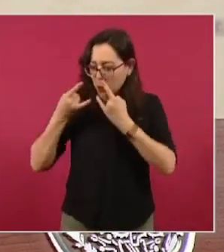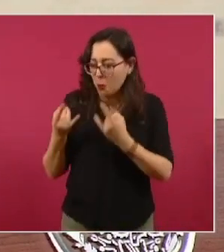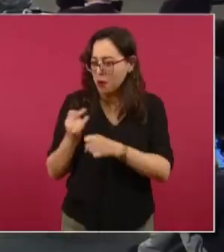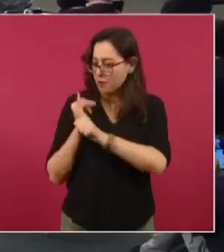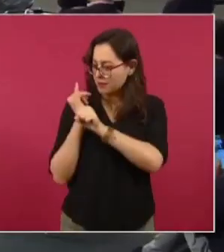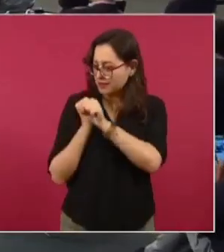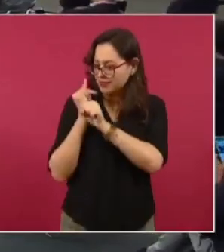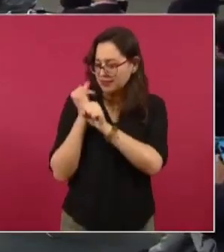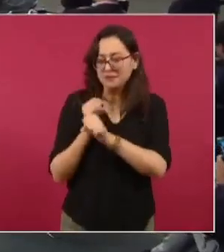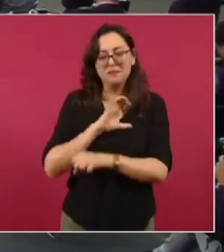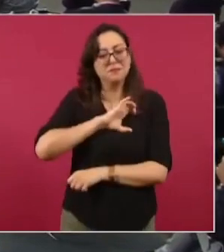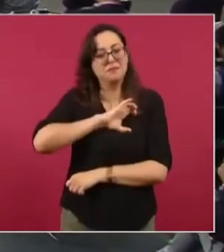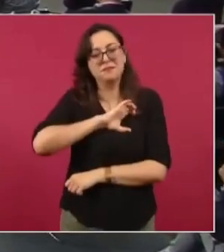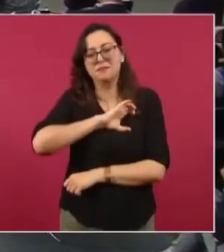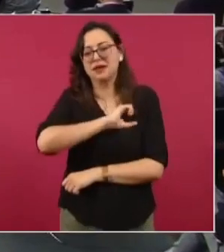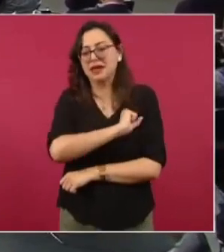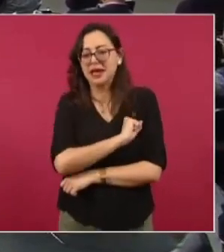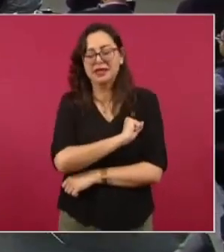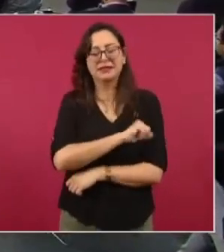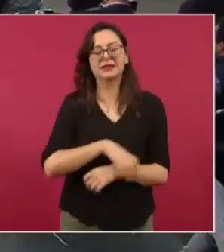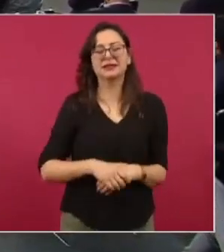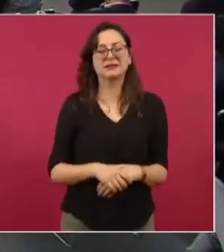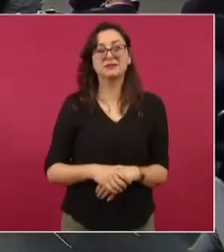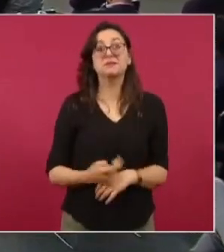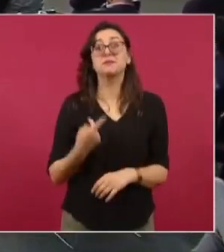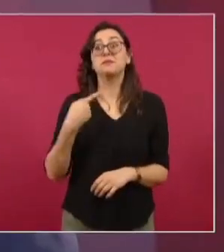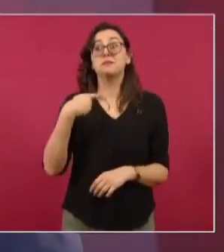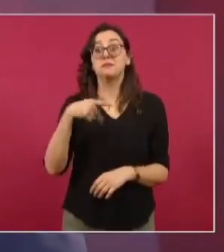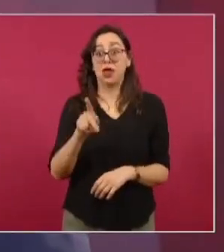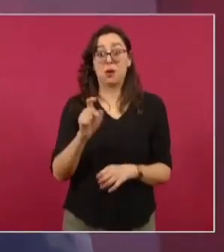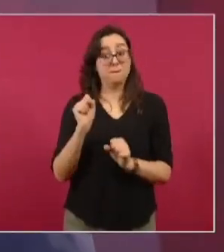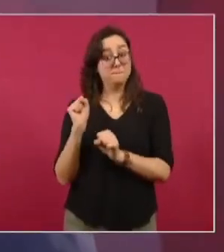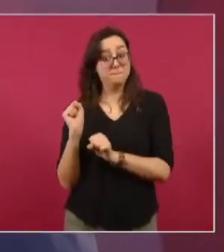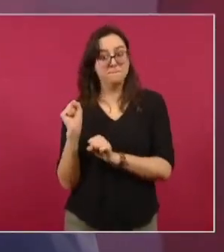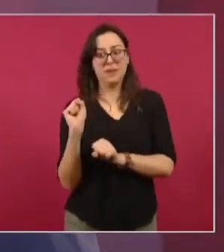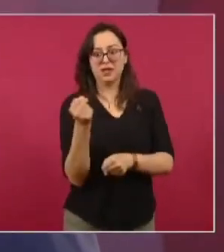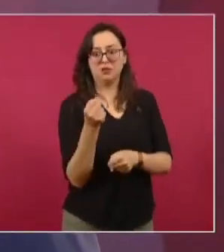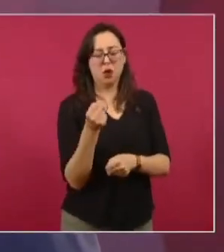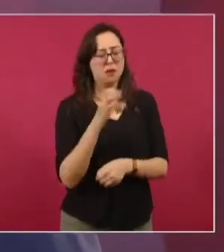pero saben porque me di cuenta que es mi pasión el béisbol